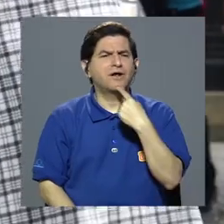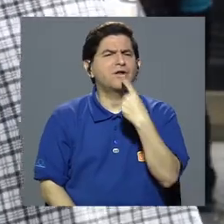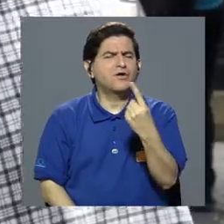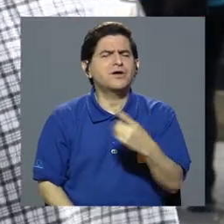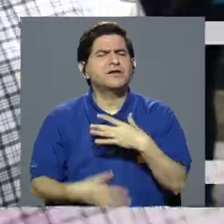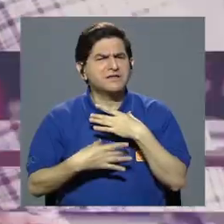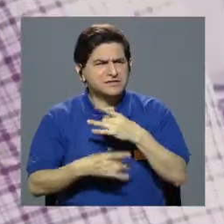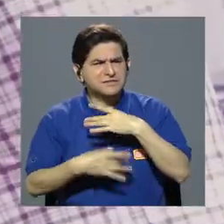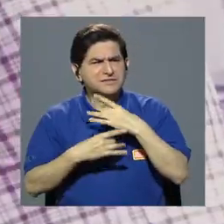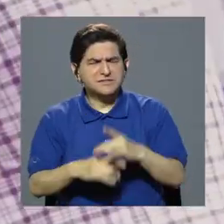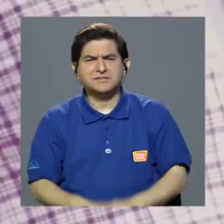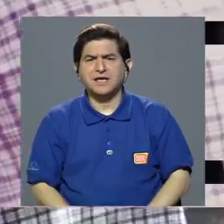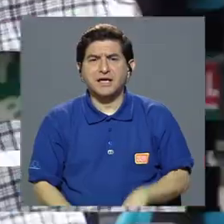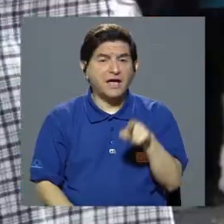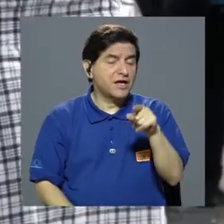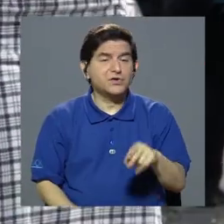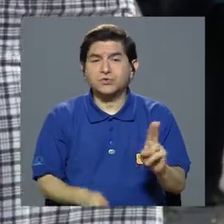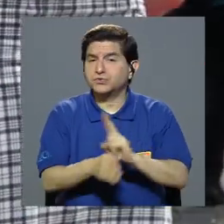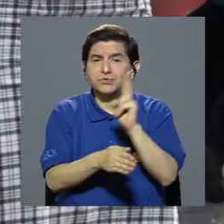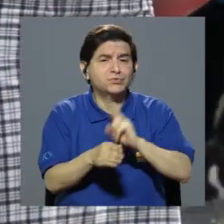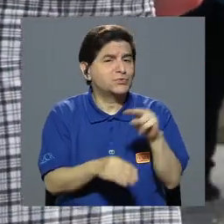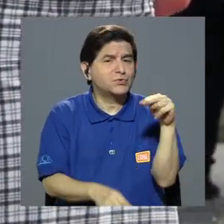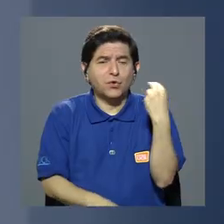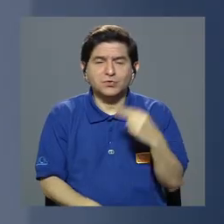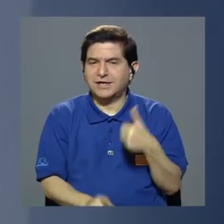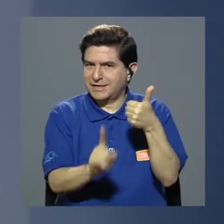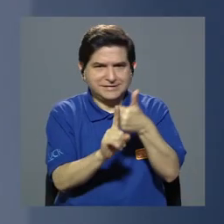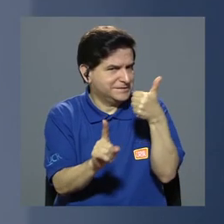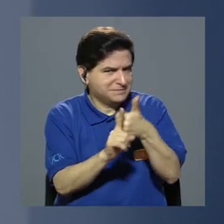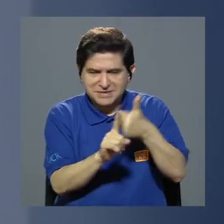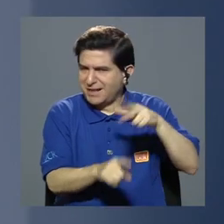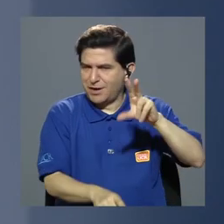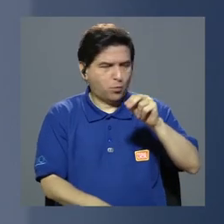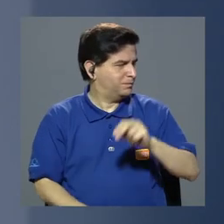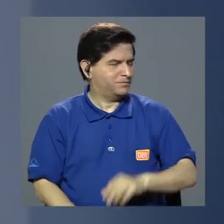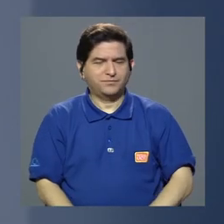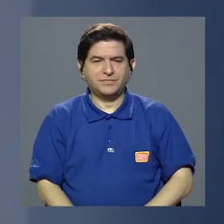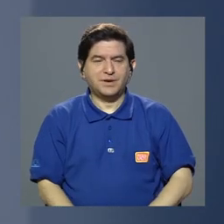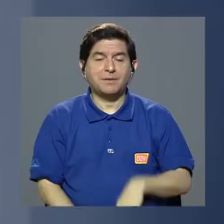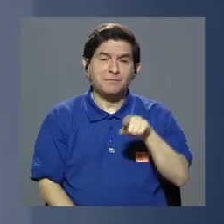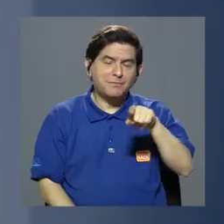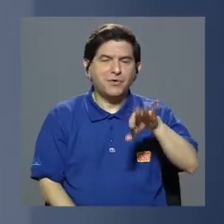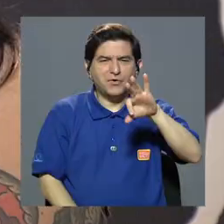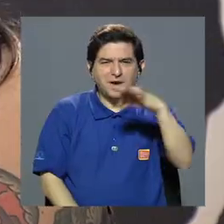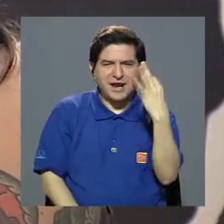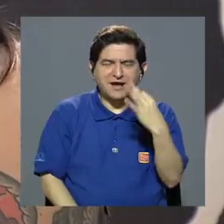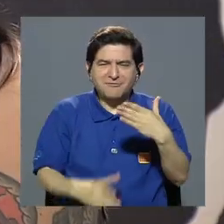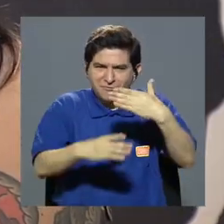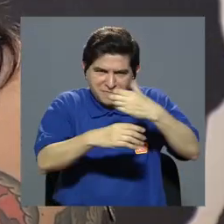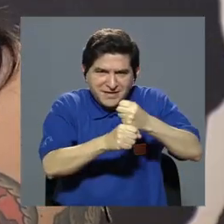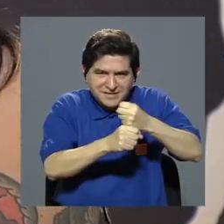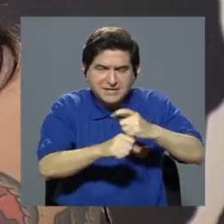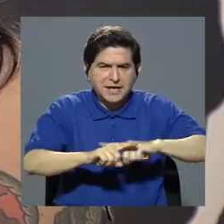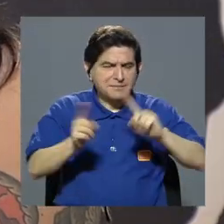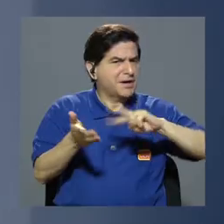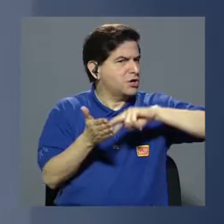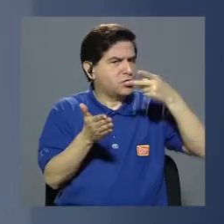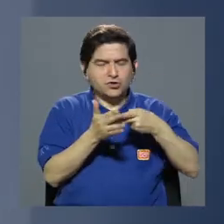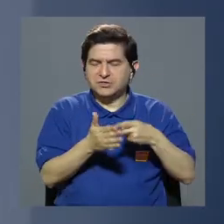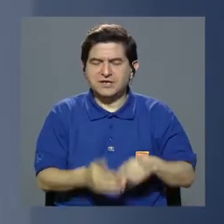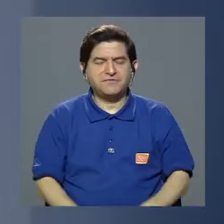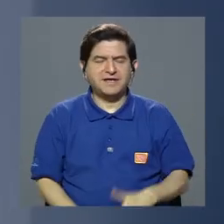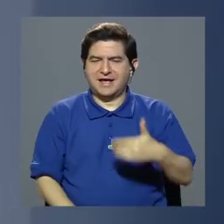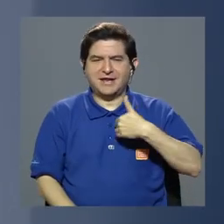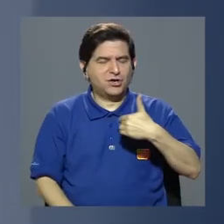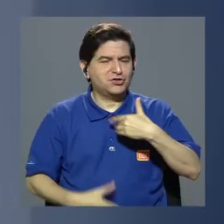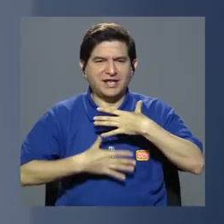decir me parece interesante no consumen noticias como tales como tal por los formatos así es pero no quiere decir que no estén